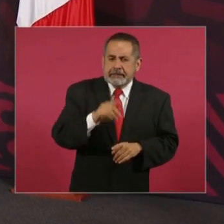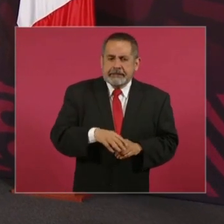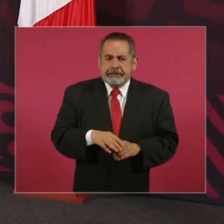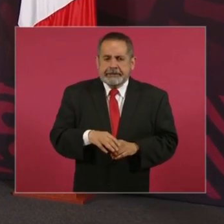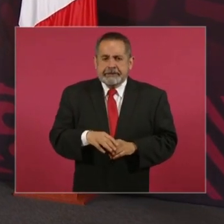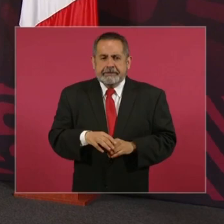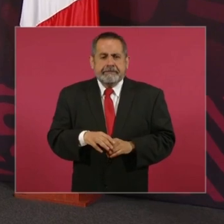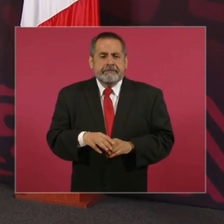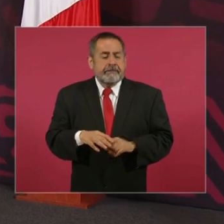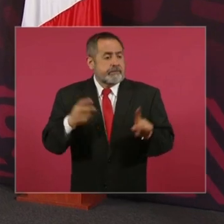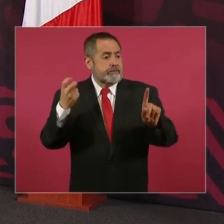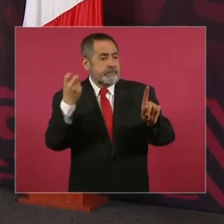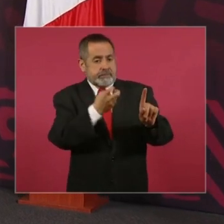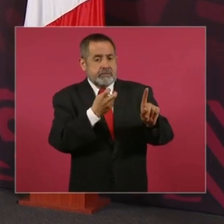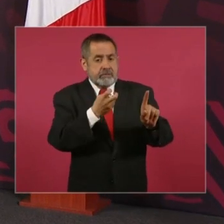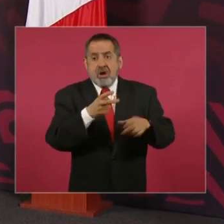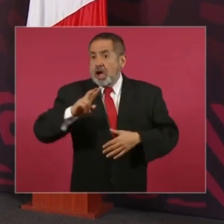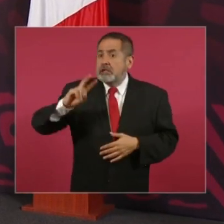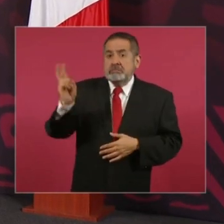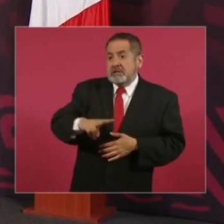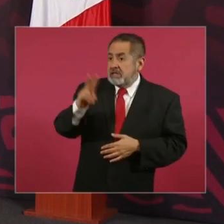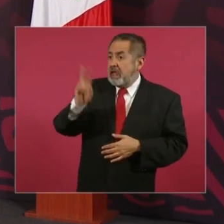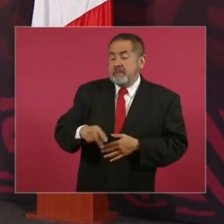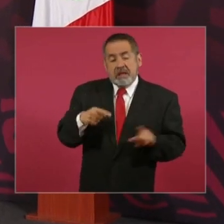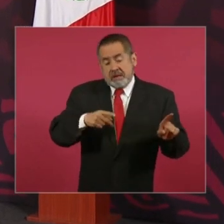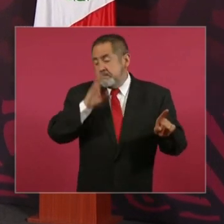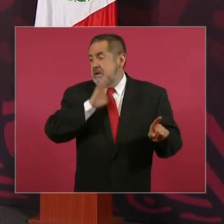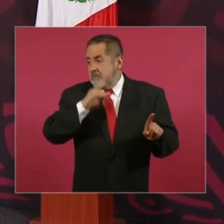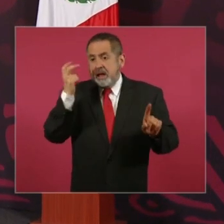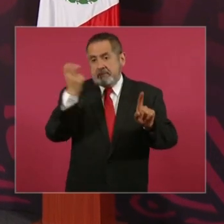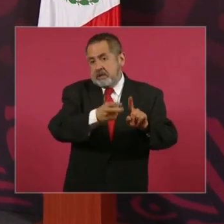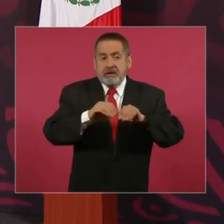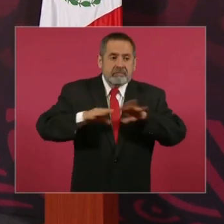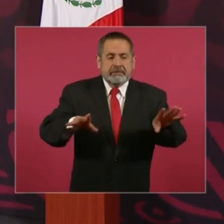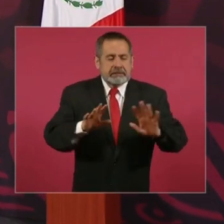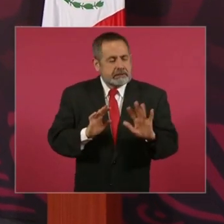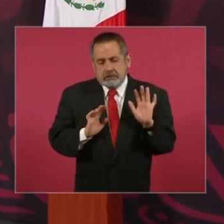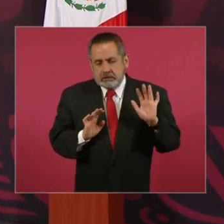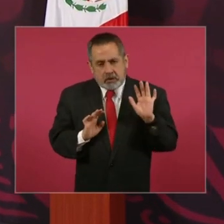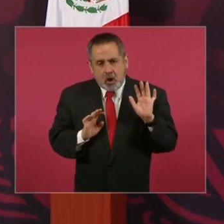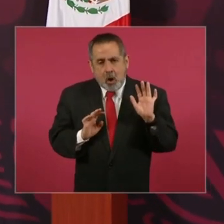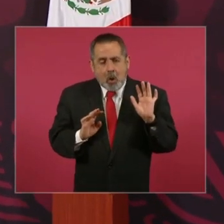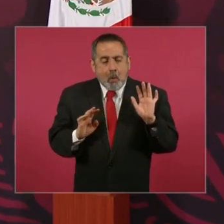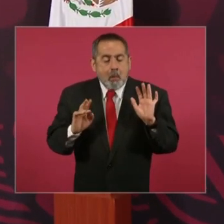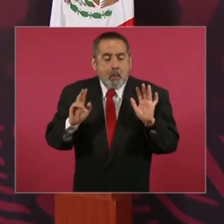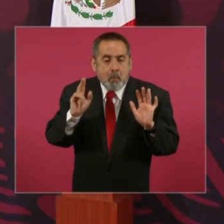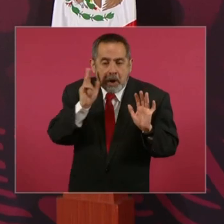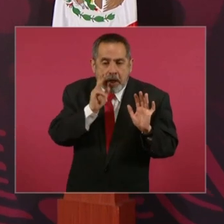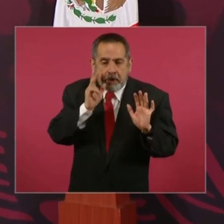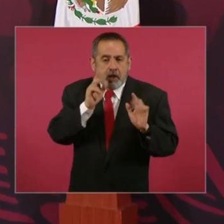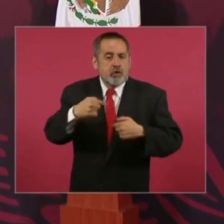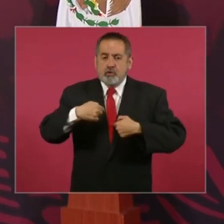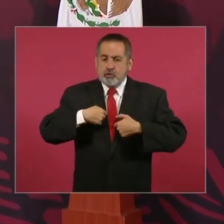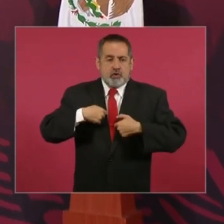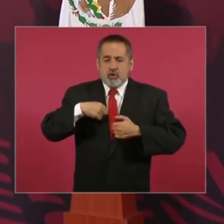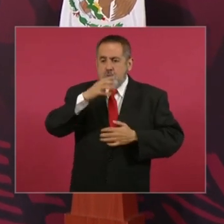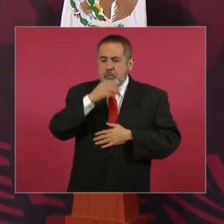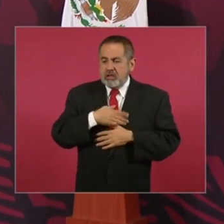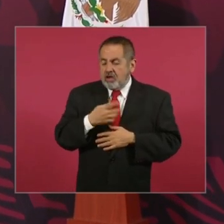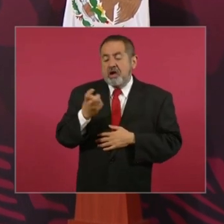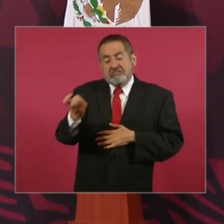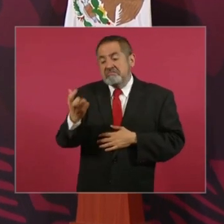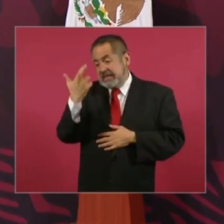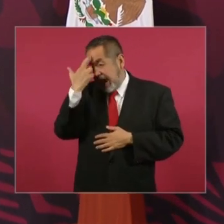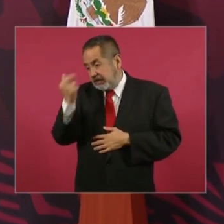dé como un hecho lo que aquí se denuncia, porque nosotros no podemos